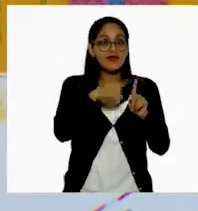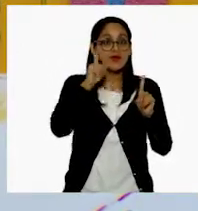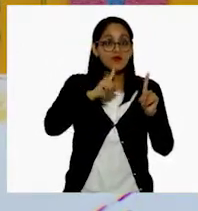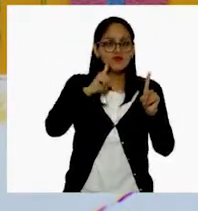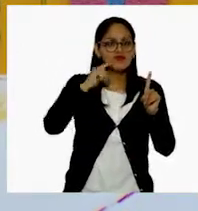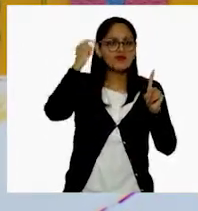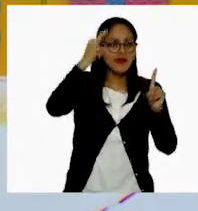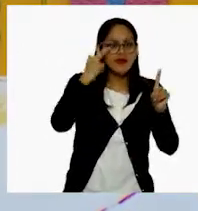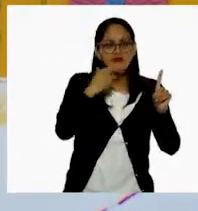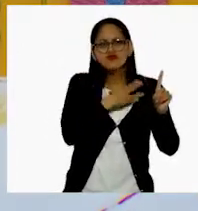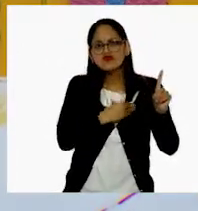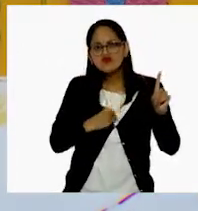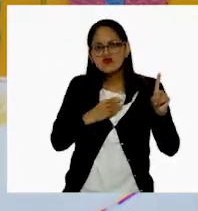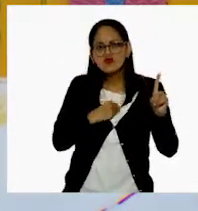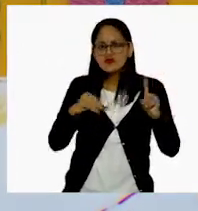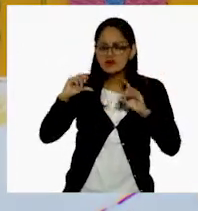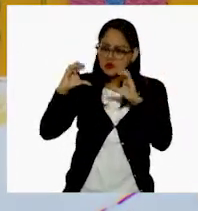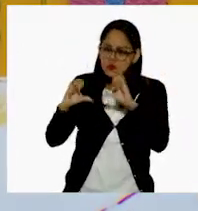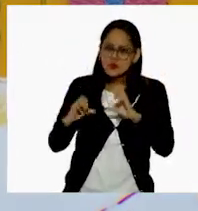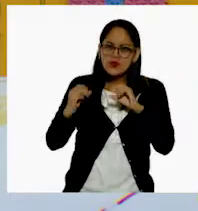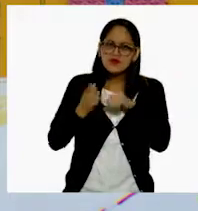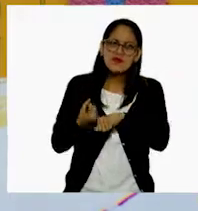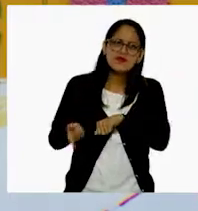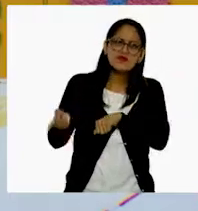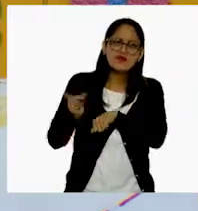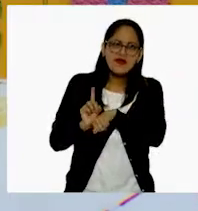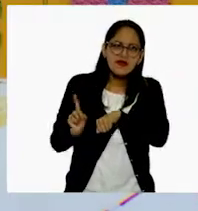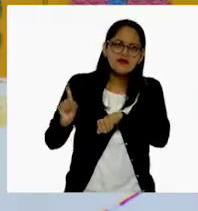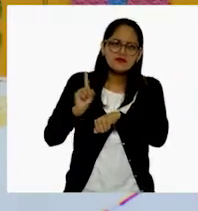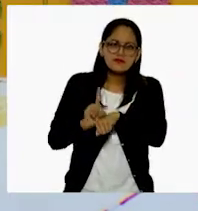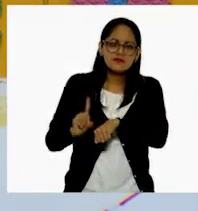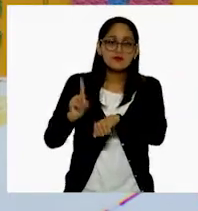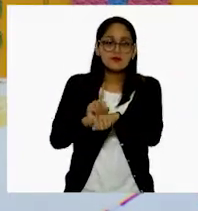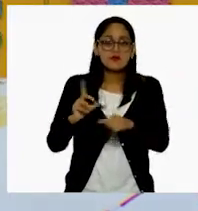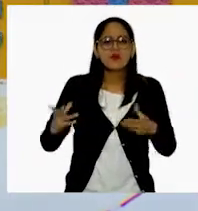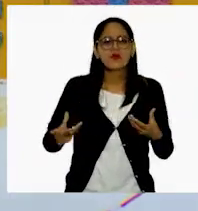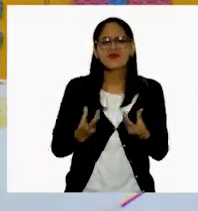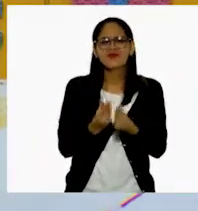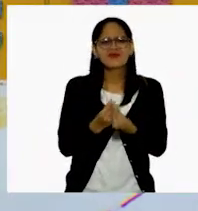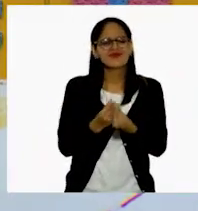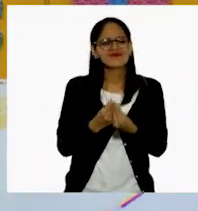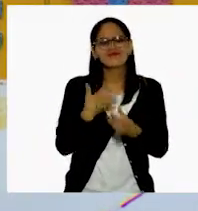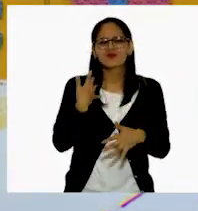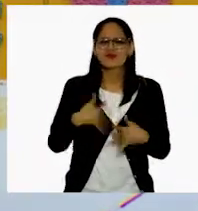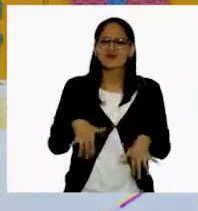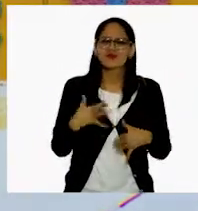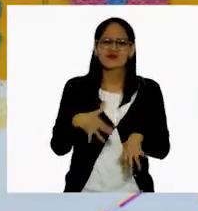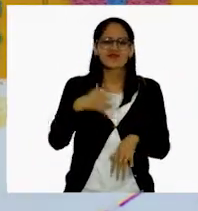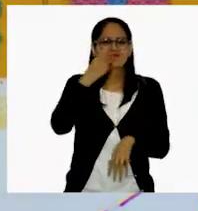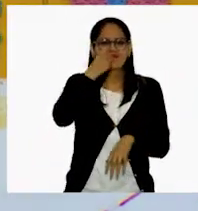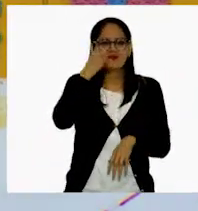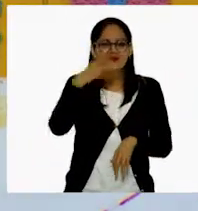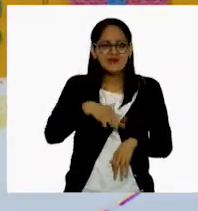del príncipe todos los días y juntos pasaban grandes momentos